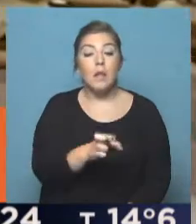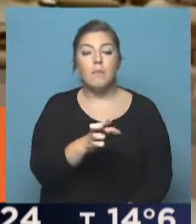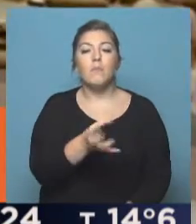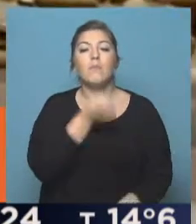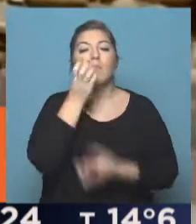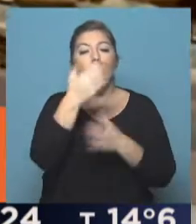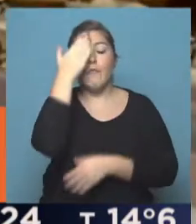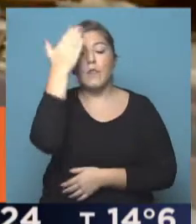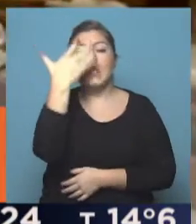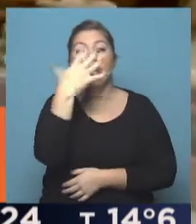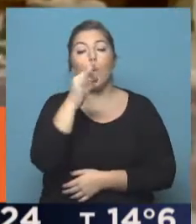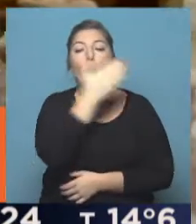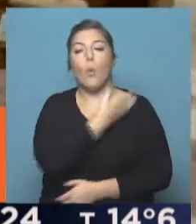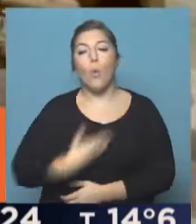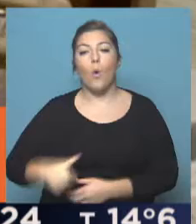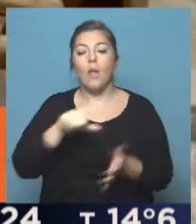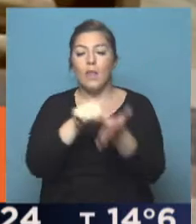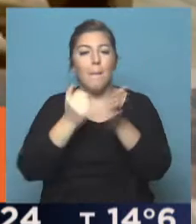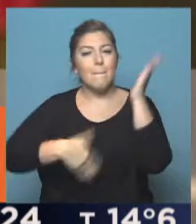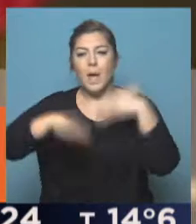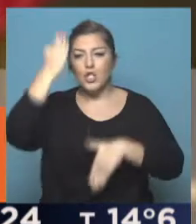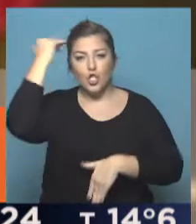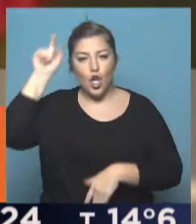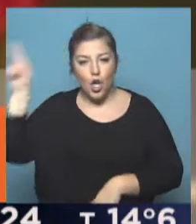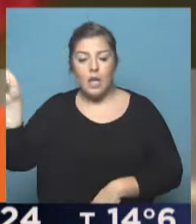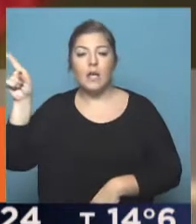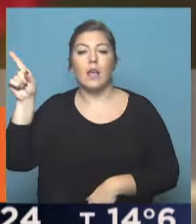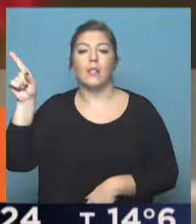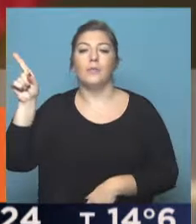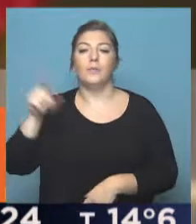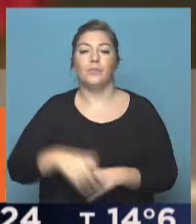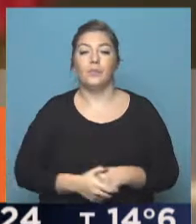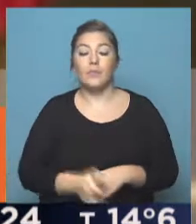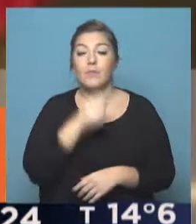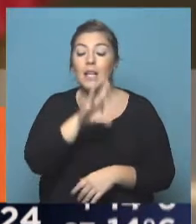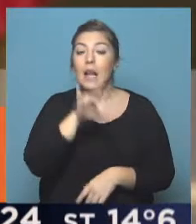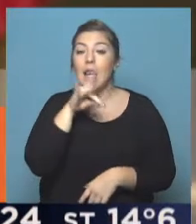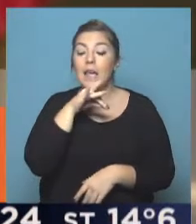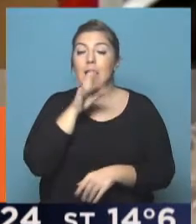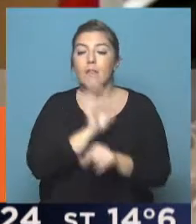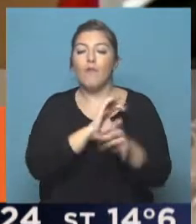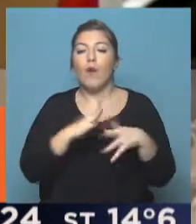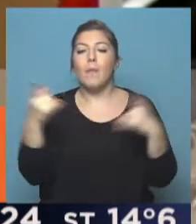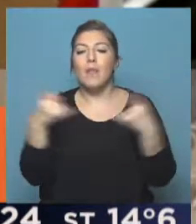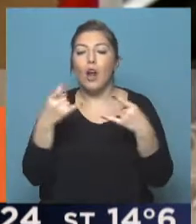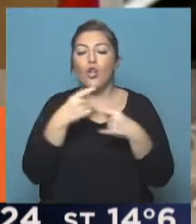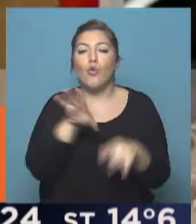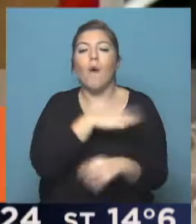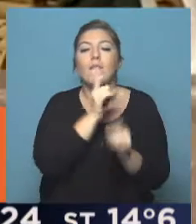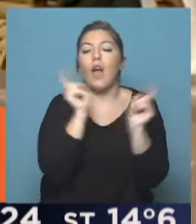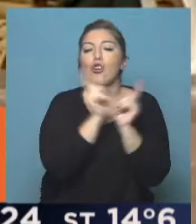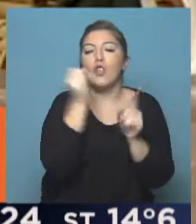ante 50 líderes de mayoría musulmana 5 que es el camino del terror tu vida será breve y tu alma será